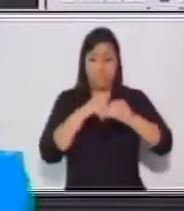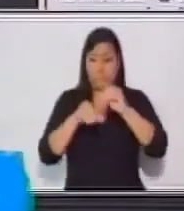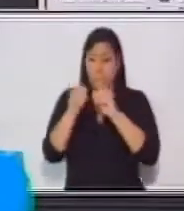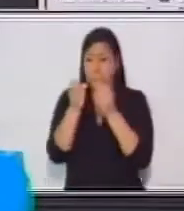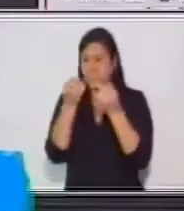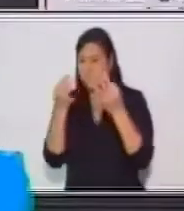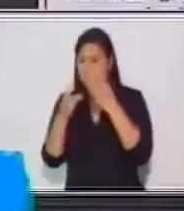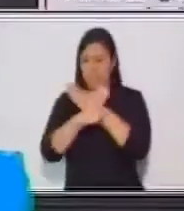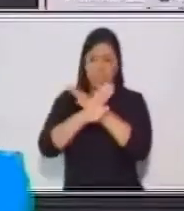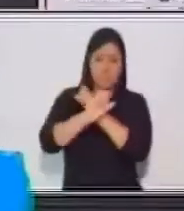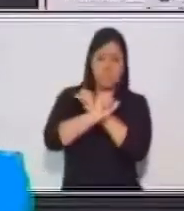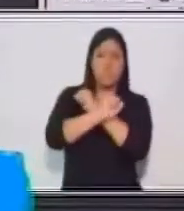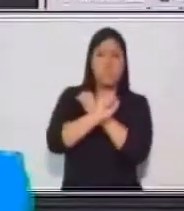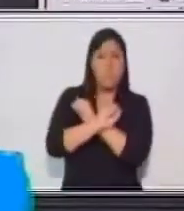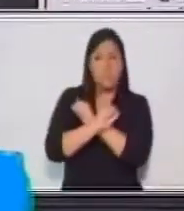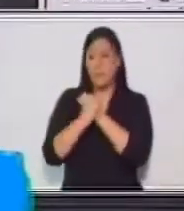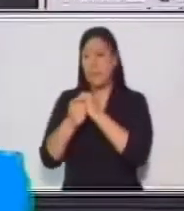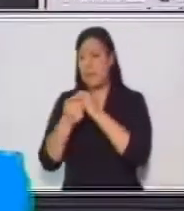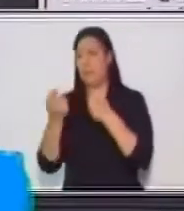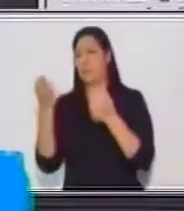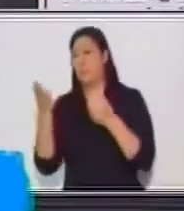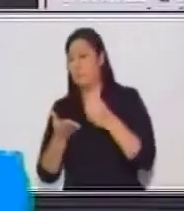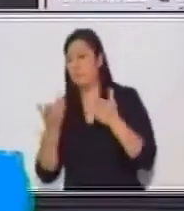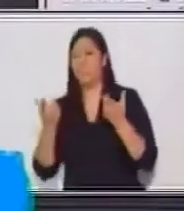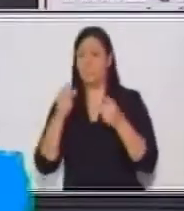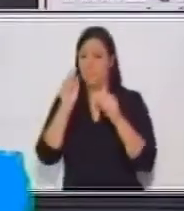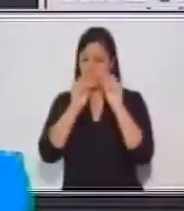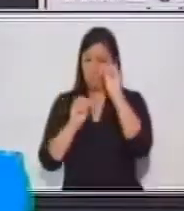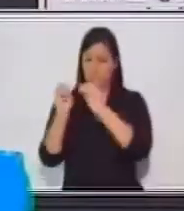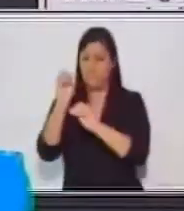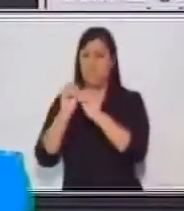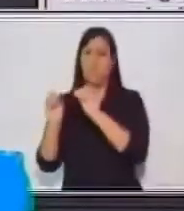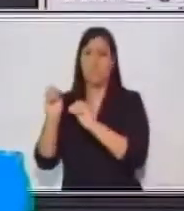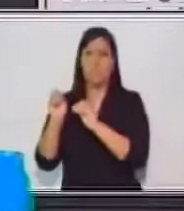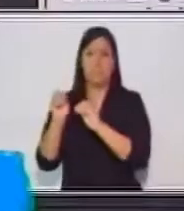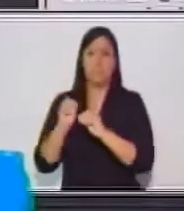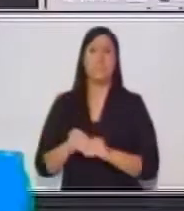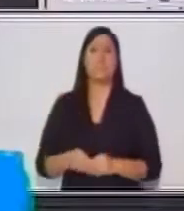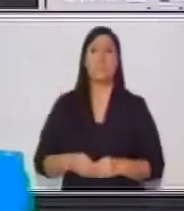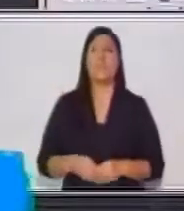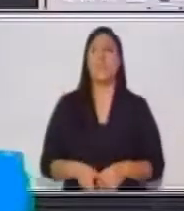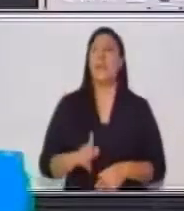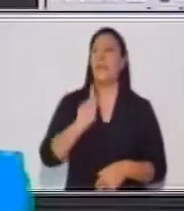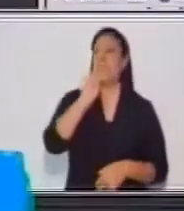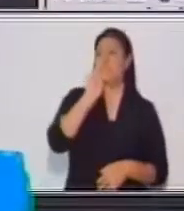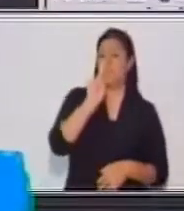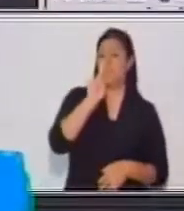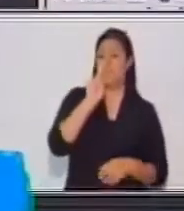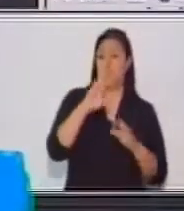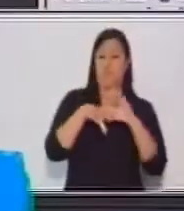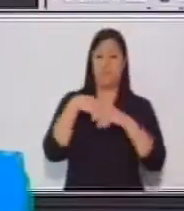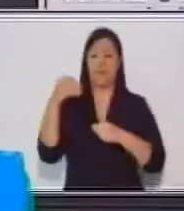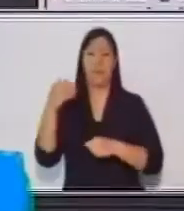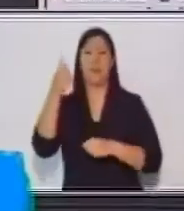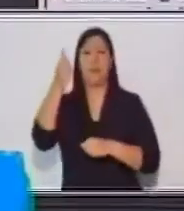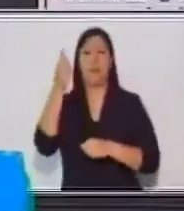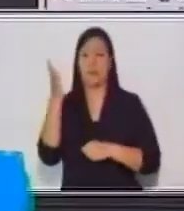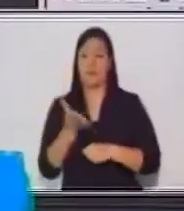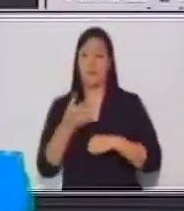de Y, ¿verdad? Con nuestra ecuación de proporcionalidad inversa. Y es igual A sobre